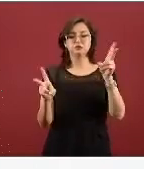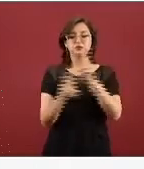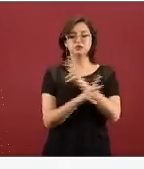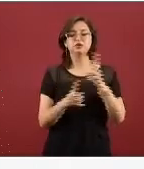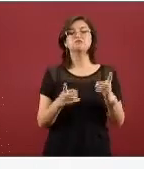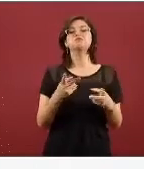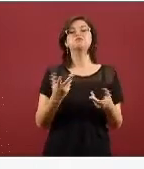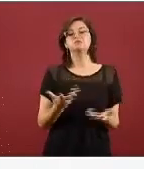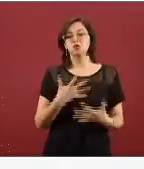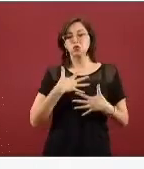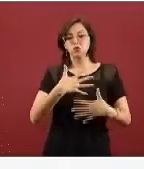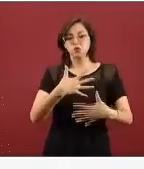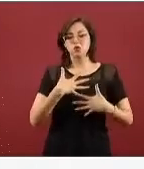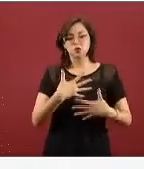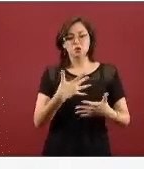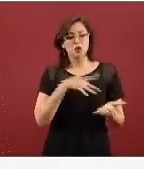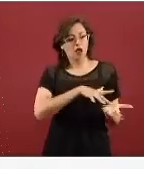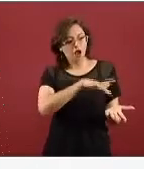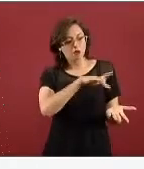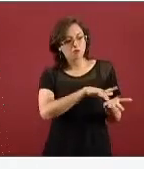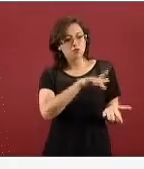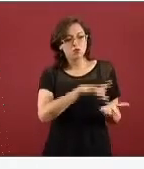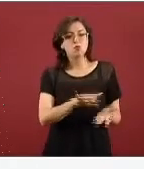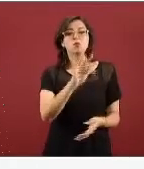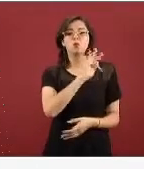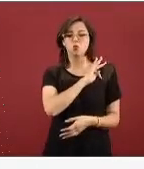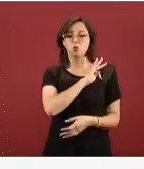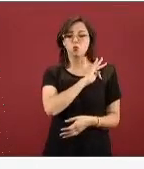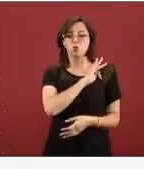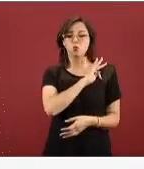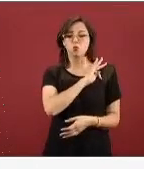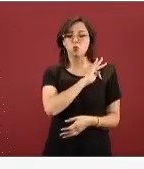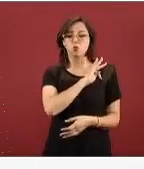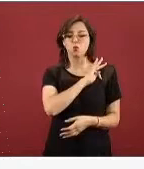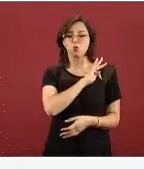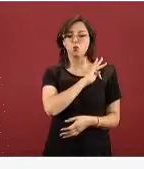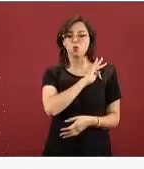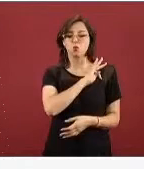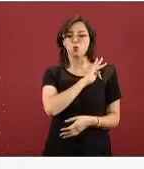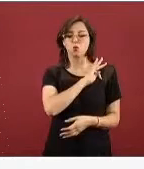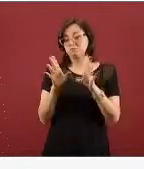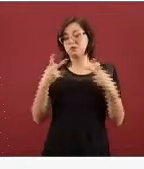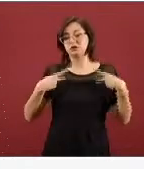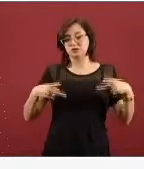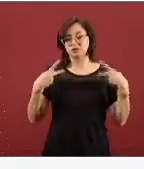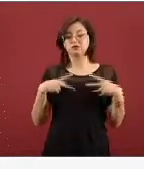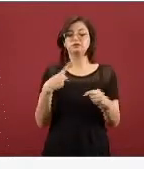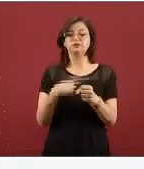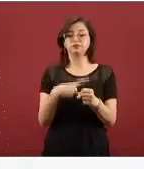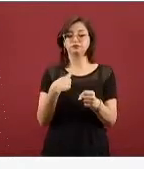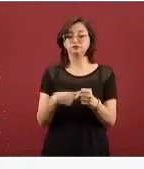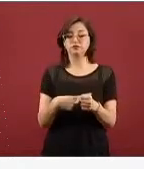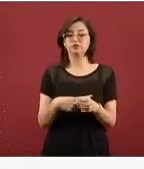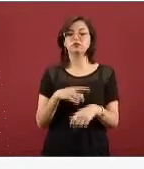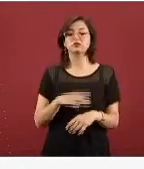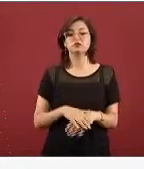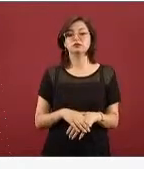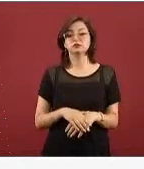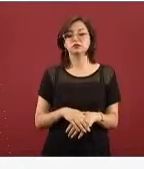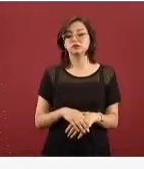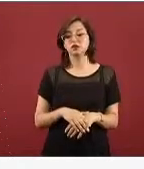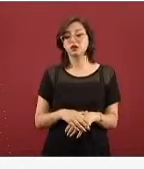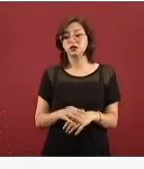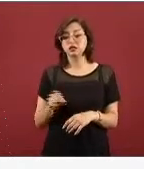sustento y para darles el apoyo médico a quien se nos indique que van a ir a parar ahí. Y en los círculos